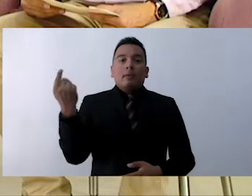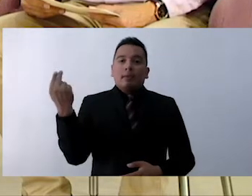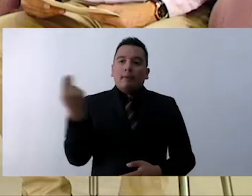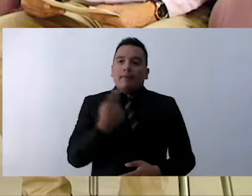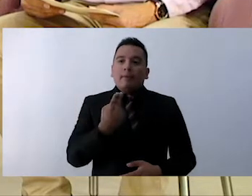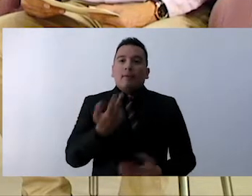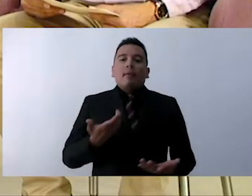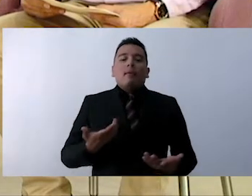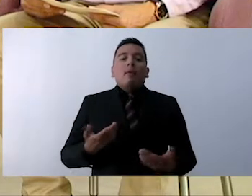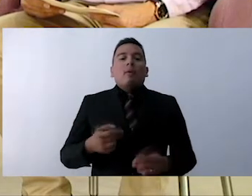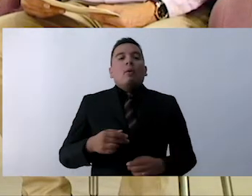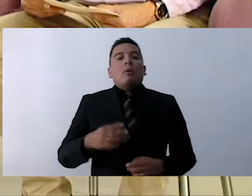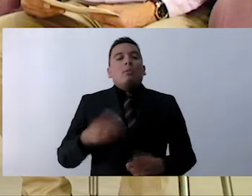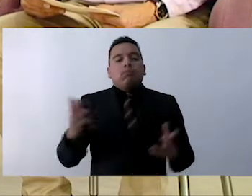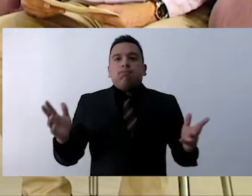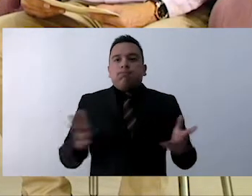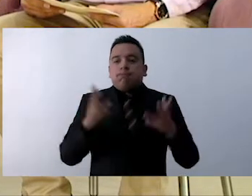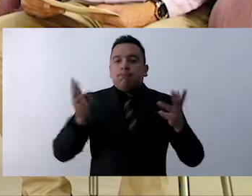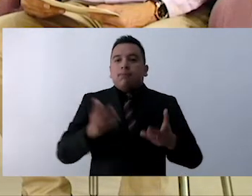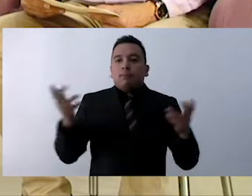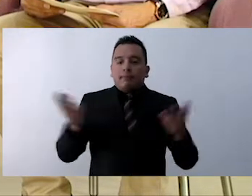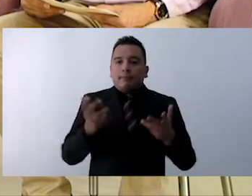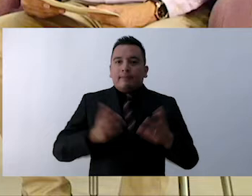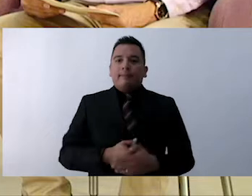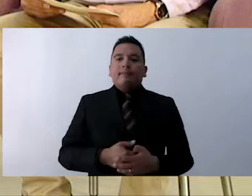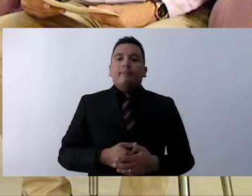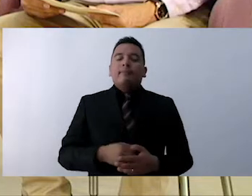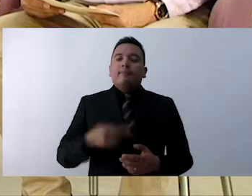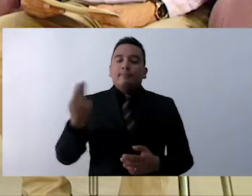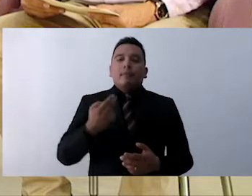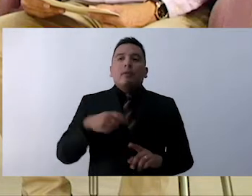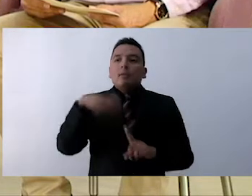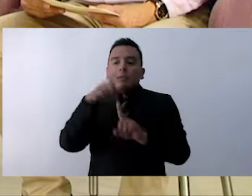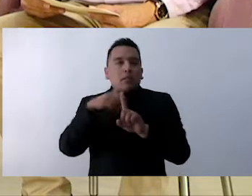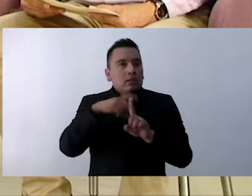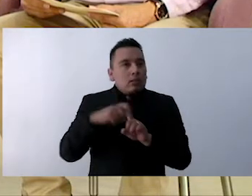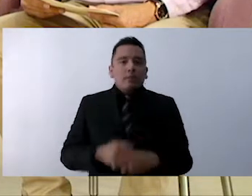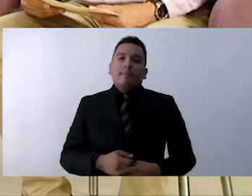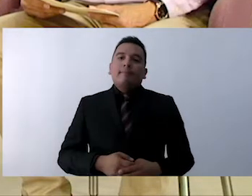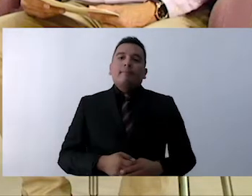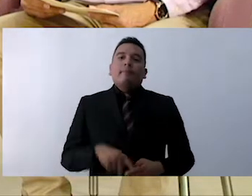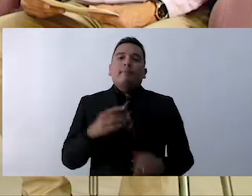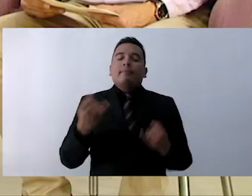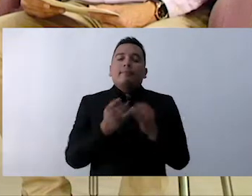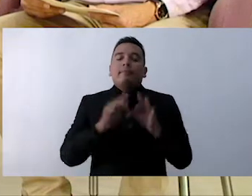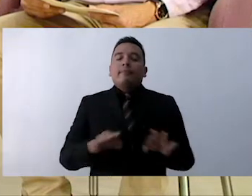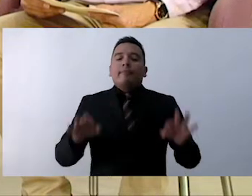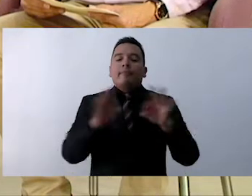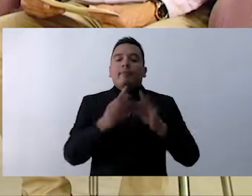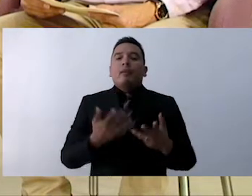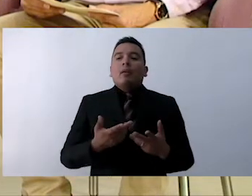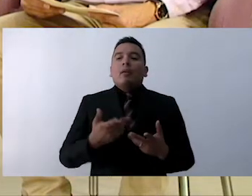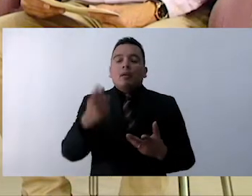sea, la universidad tiene que consolidar su producción de conocimiento, tiene que ser crítica desde luego y tiene